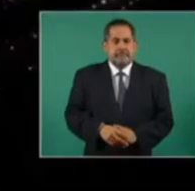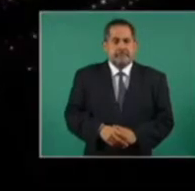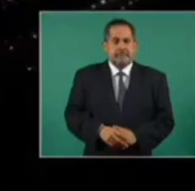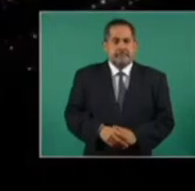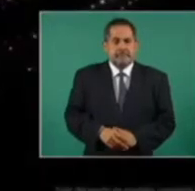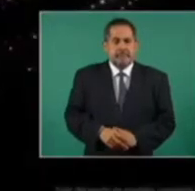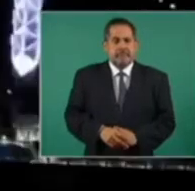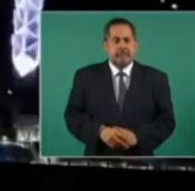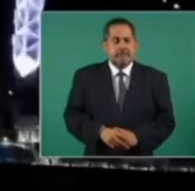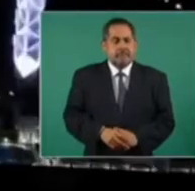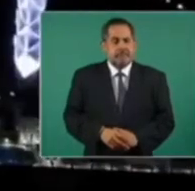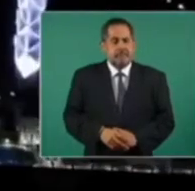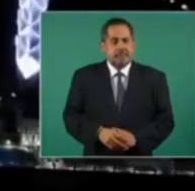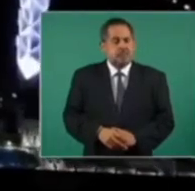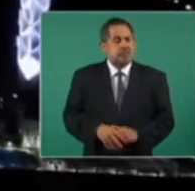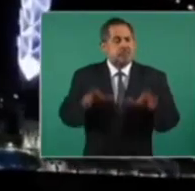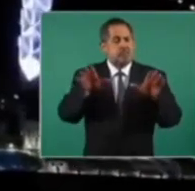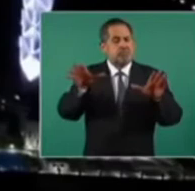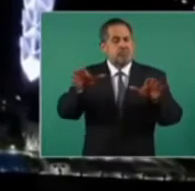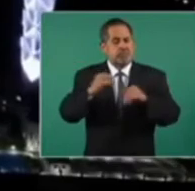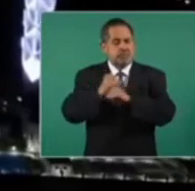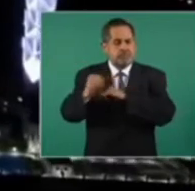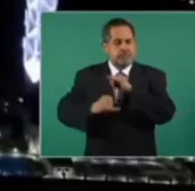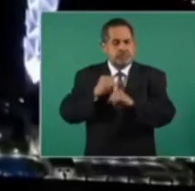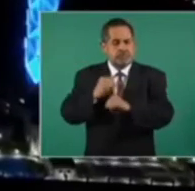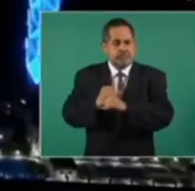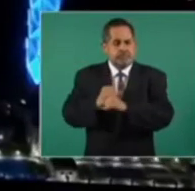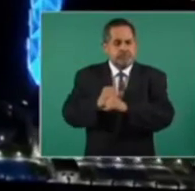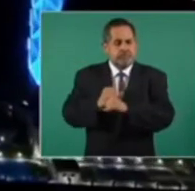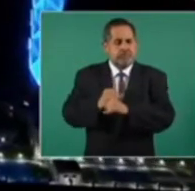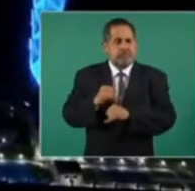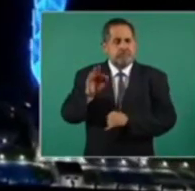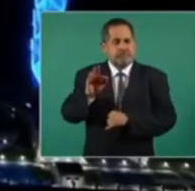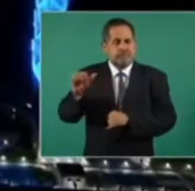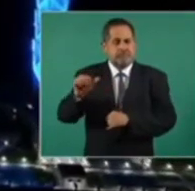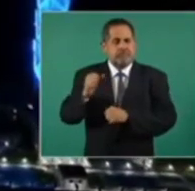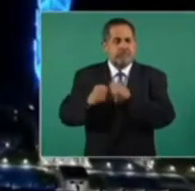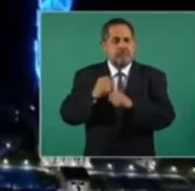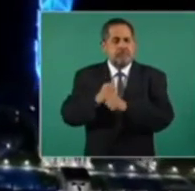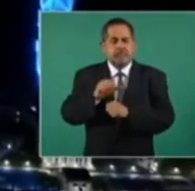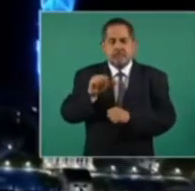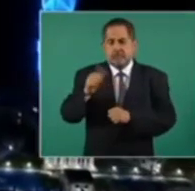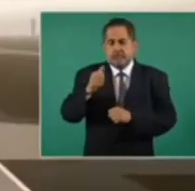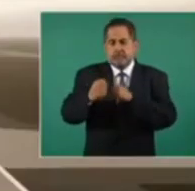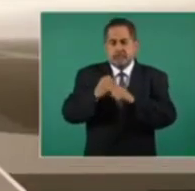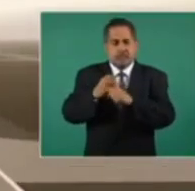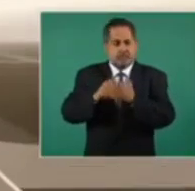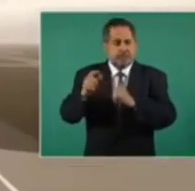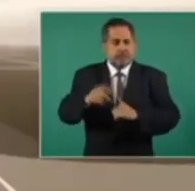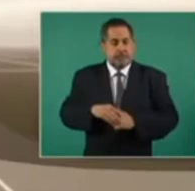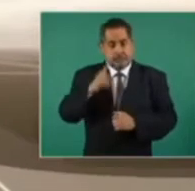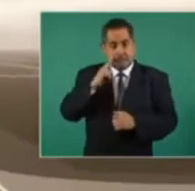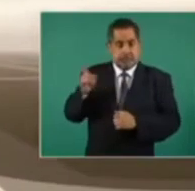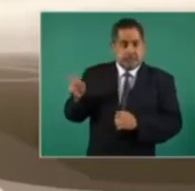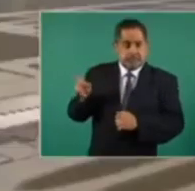Forma los avances en la construcción del Aeropuerto Internacional Felipe Ángeles al 16 de agosto de 2021. En la